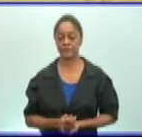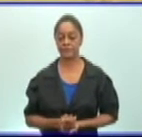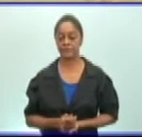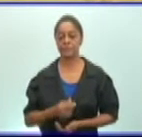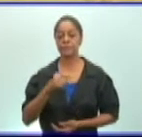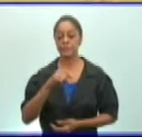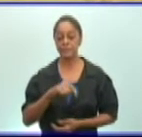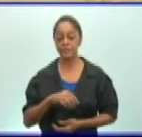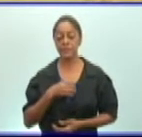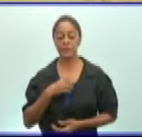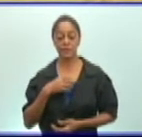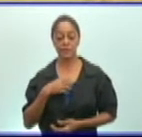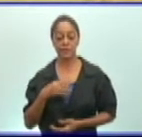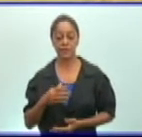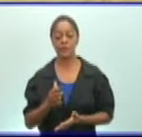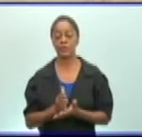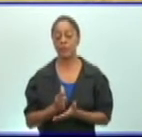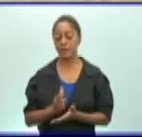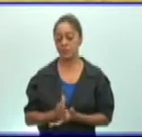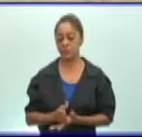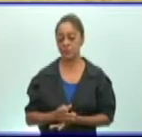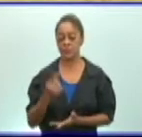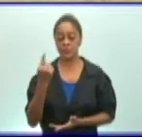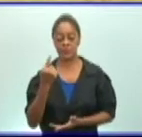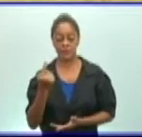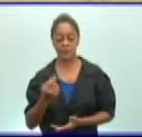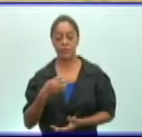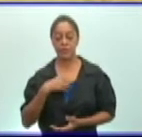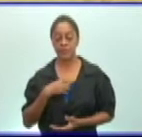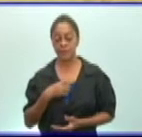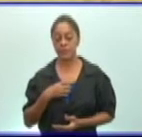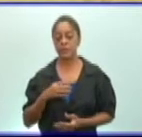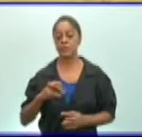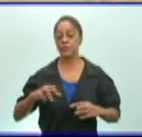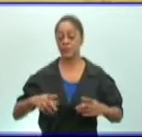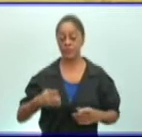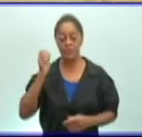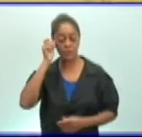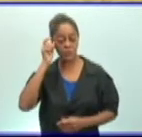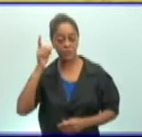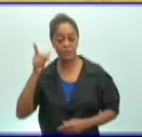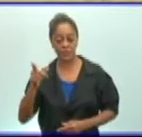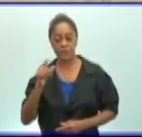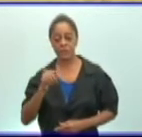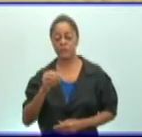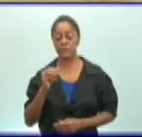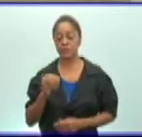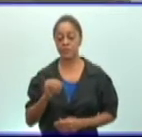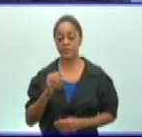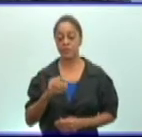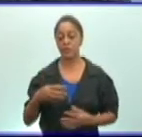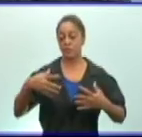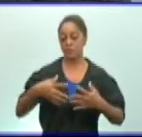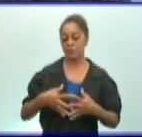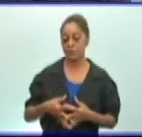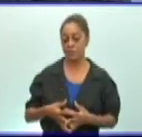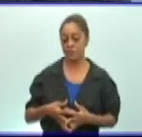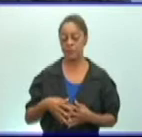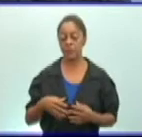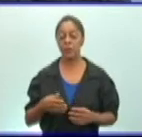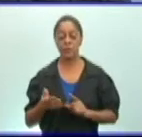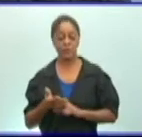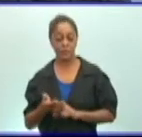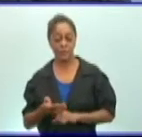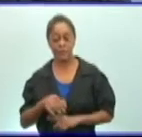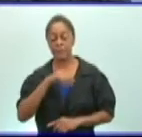Ahora sí los quiero dejar con el estudio individual y quiero insistir en una idea, porque mis redes se han vuelto un vínculo con sus padres,